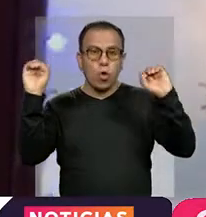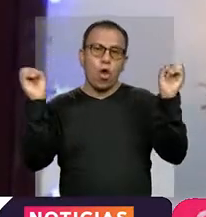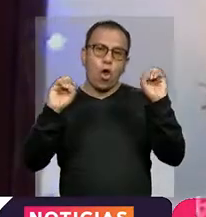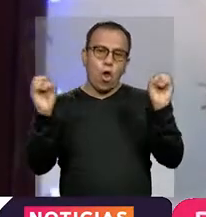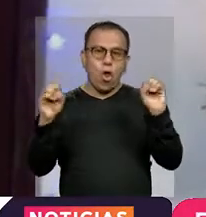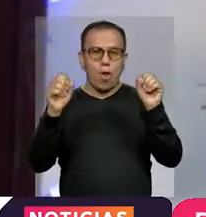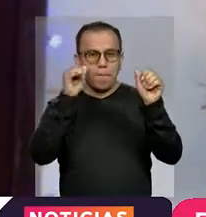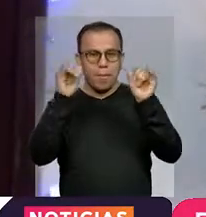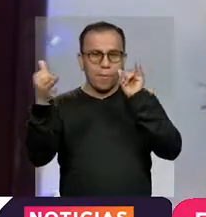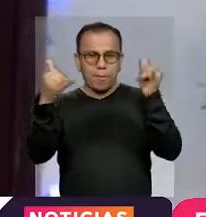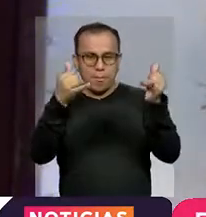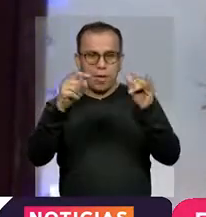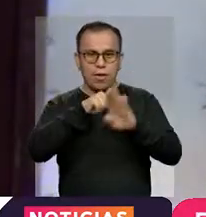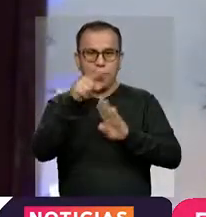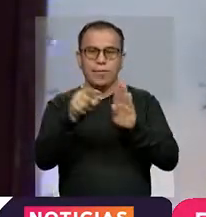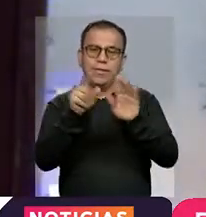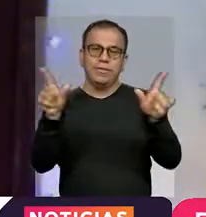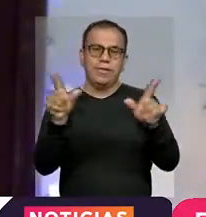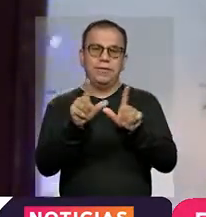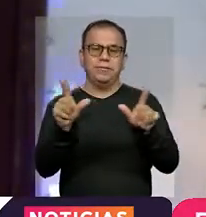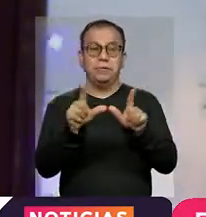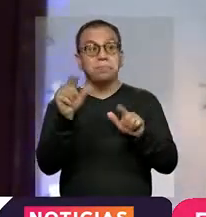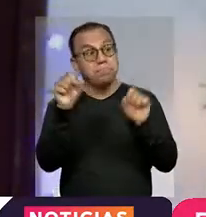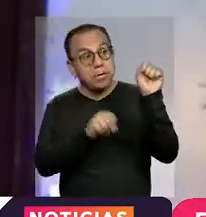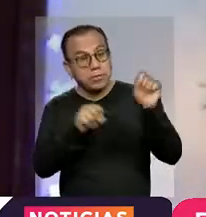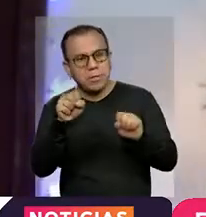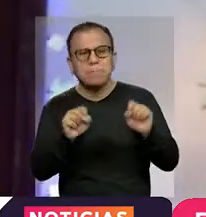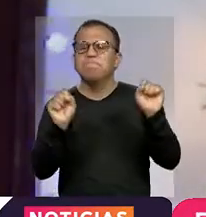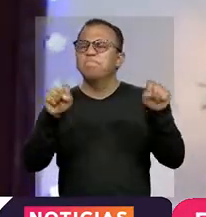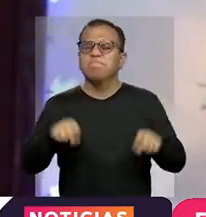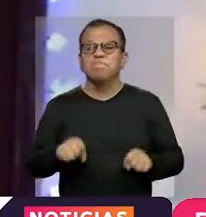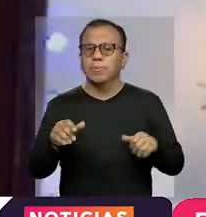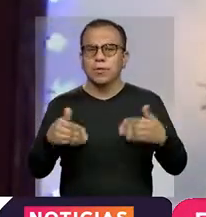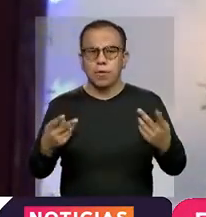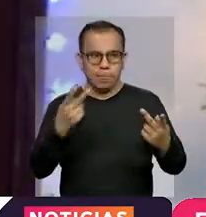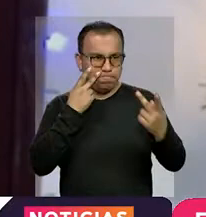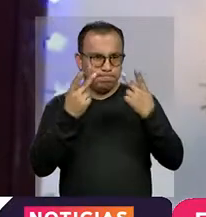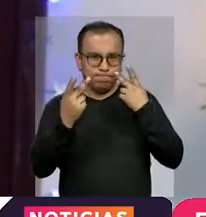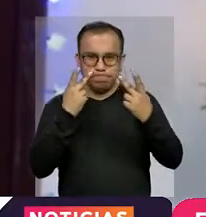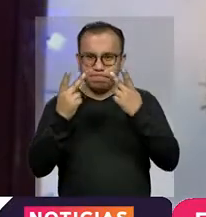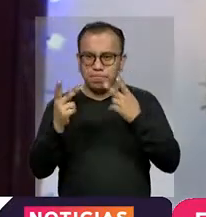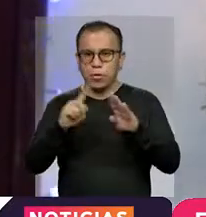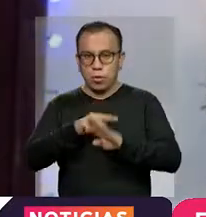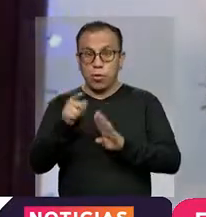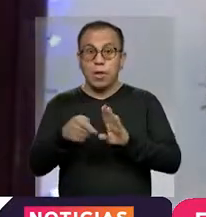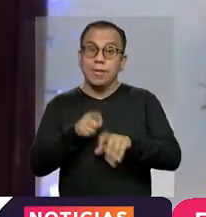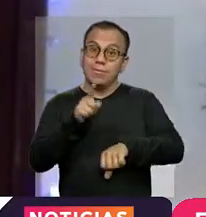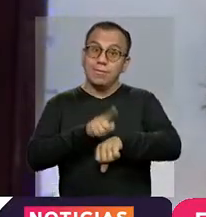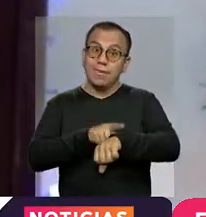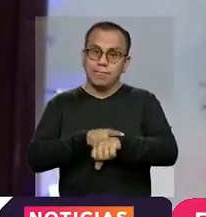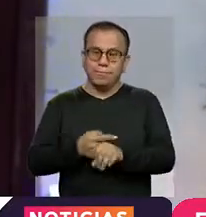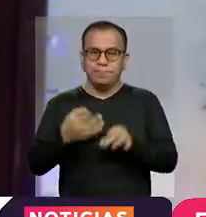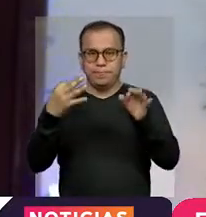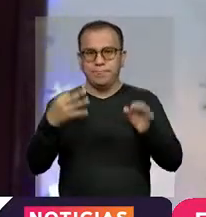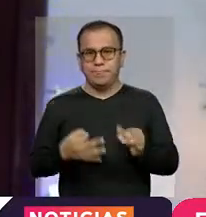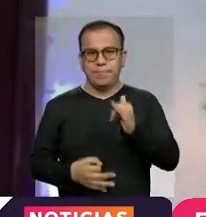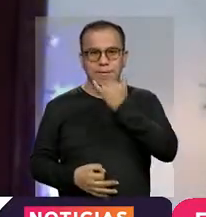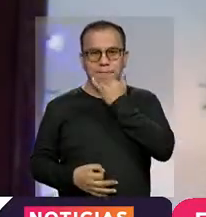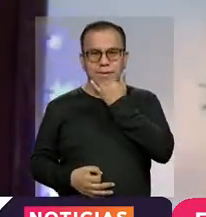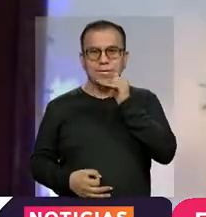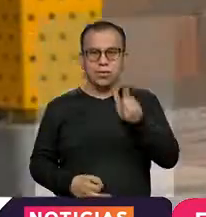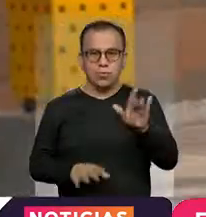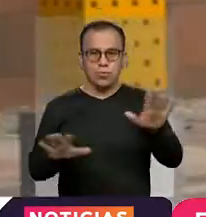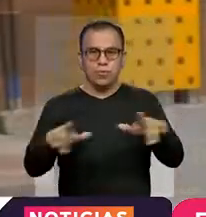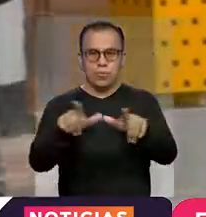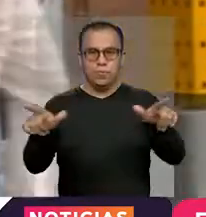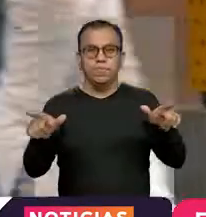circuitos cerrados de televisión que le permitan verificar en tiempo real lo que está pasando allí en su